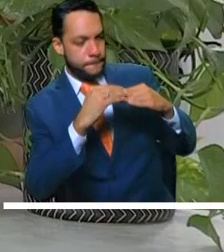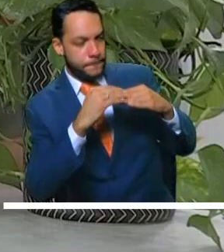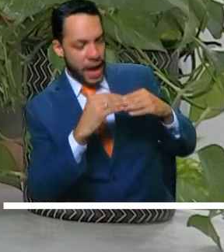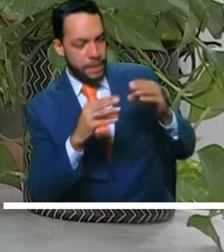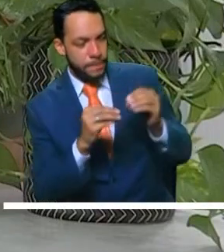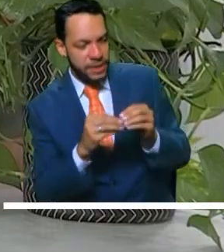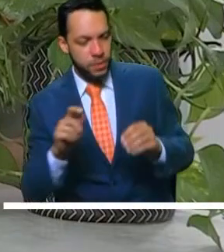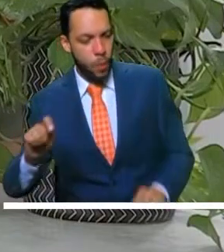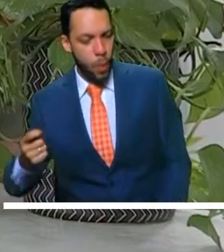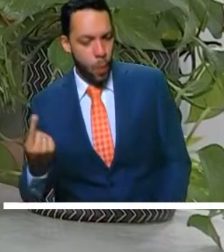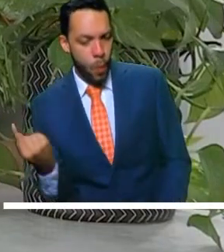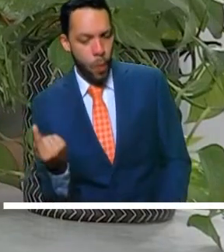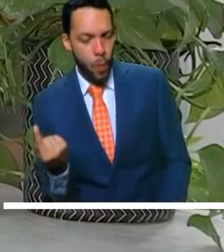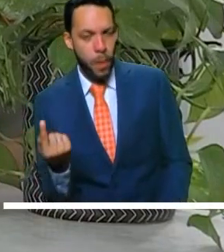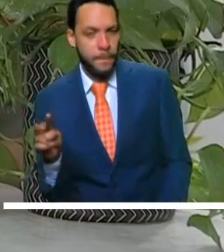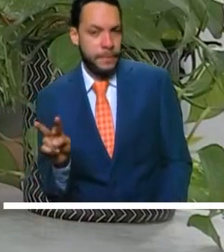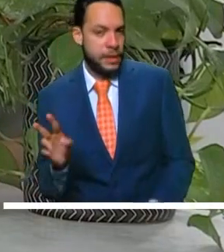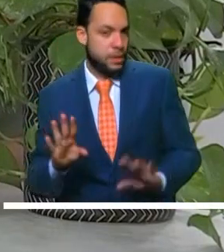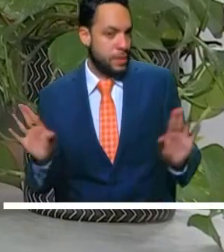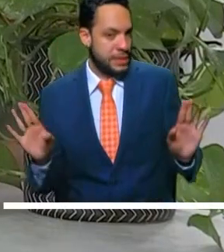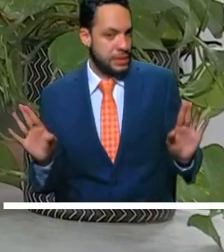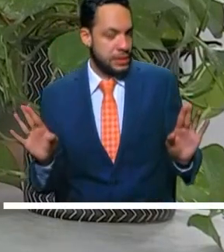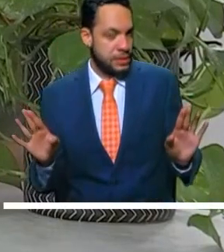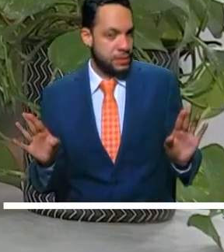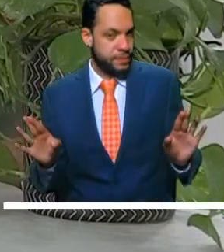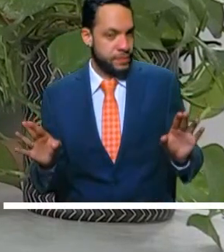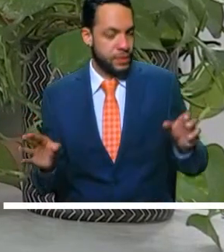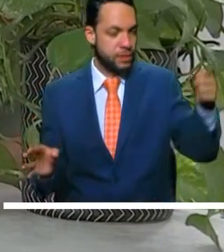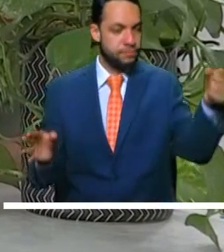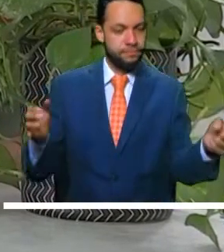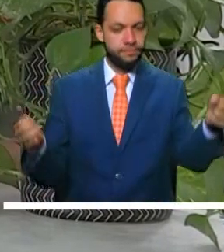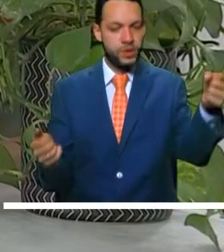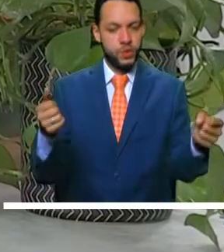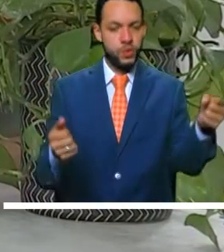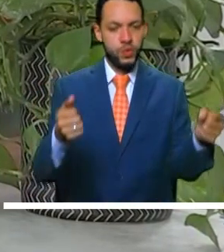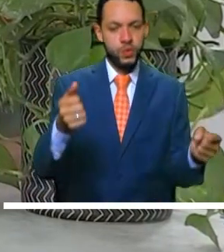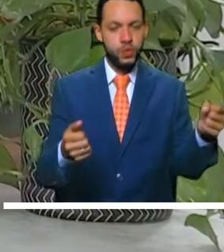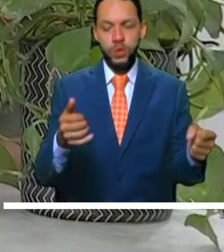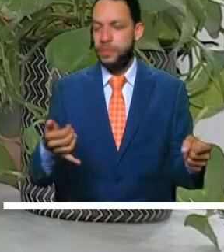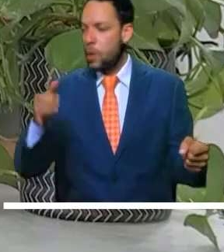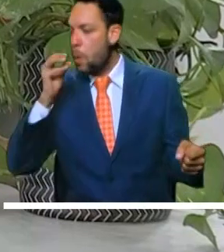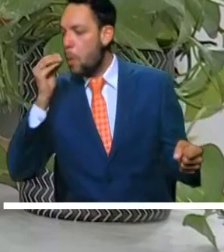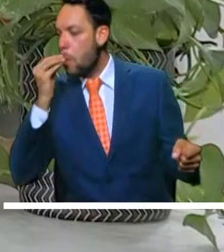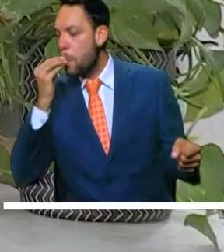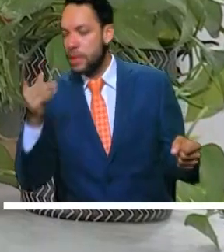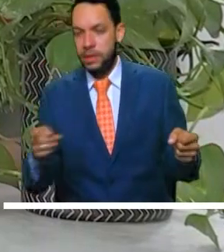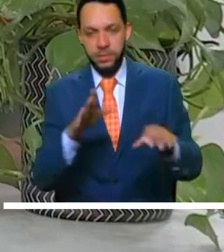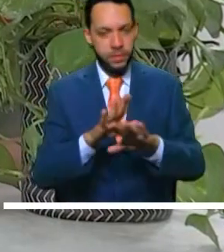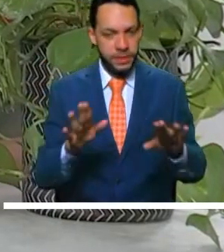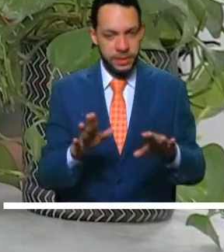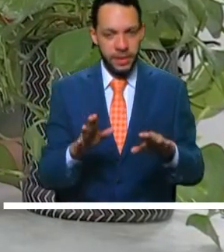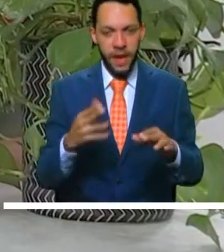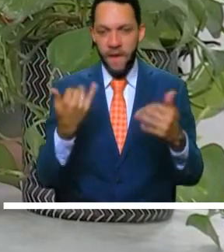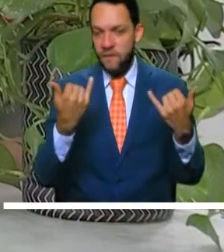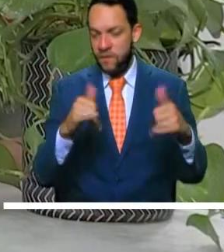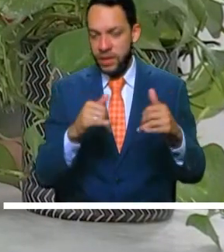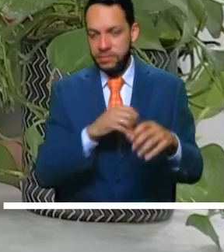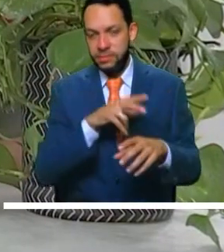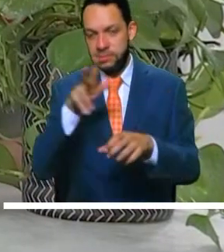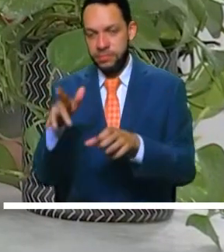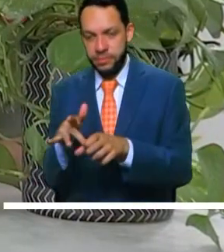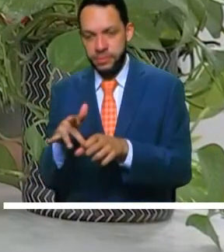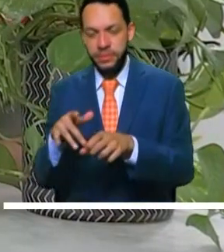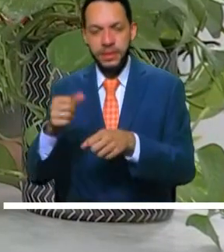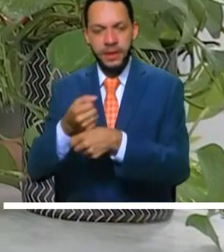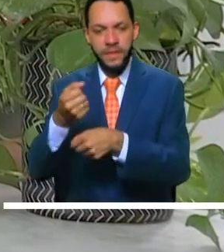verde. ¿Y ya? ¿Mientras manejas? Mientras manejo. Llegas corriendo y te sientas a trabajar. Sí. ¿Y a qué